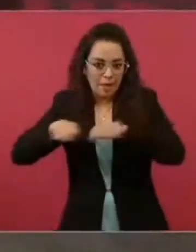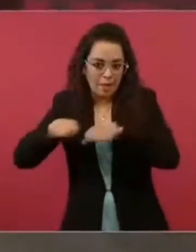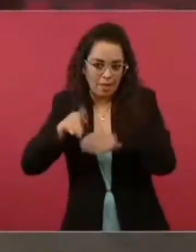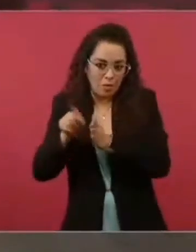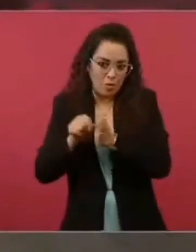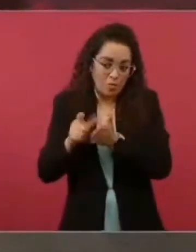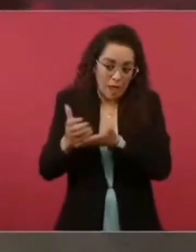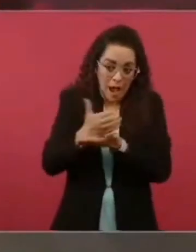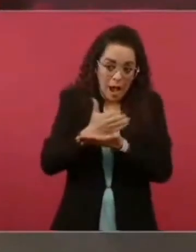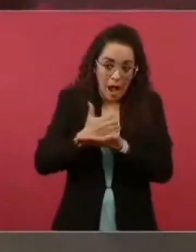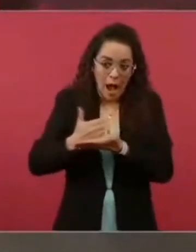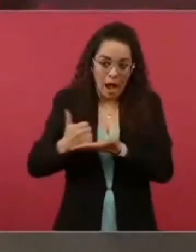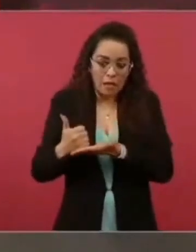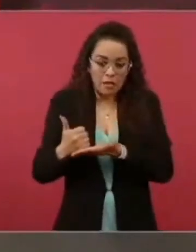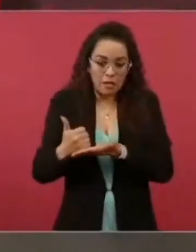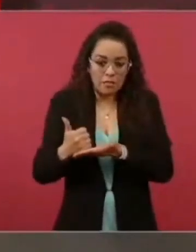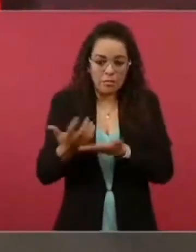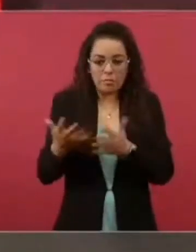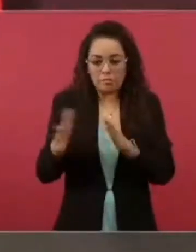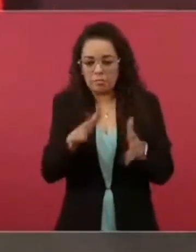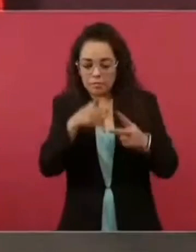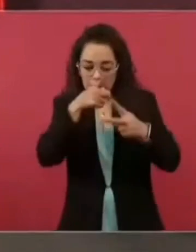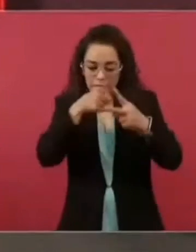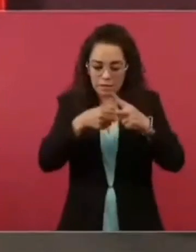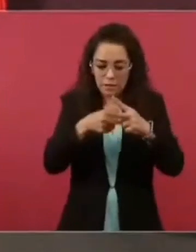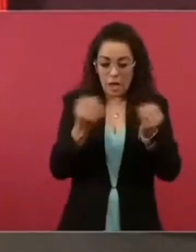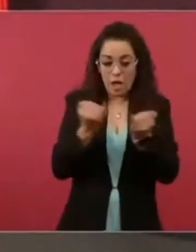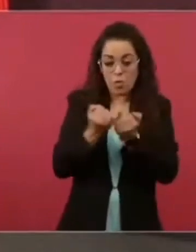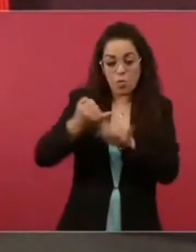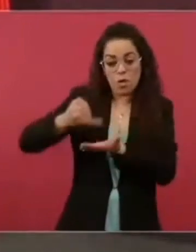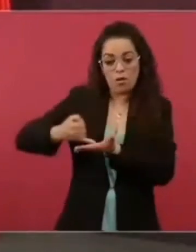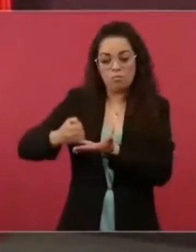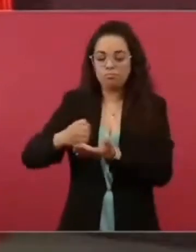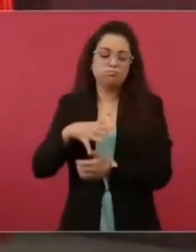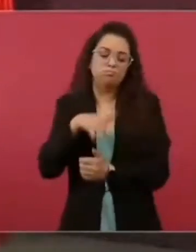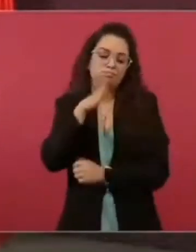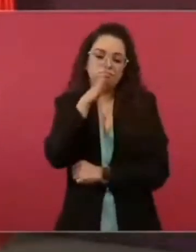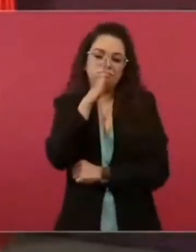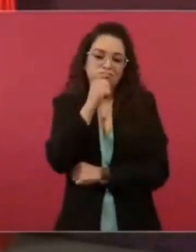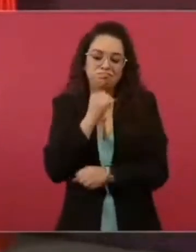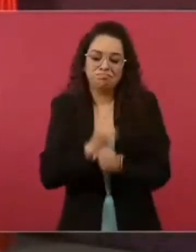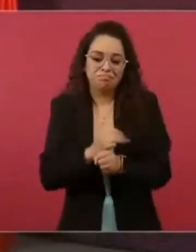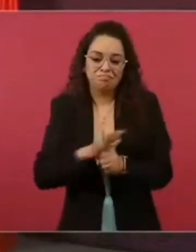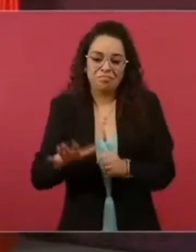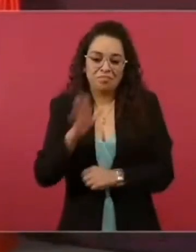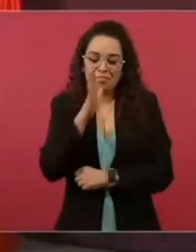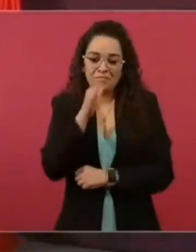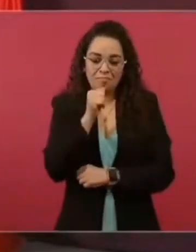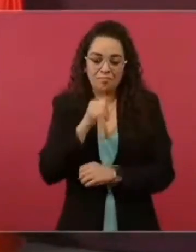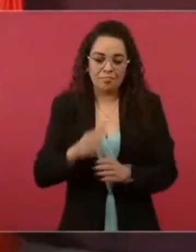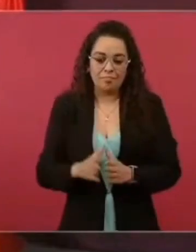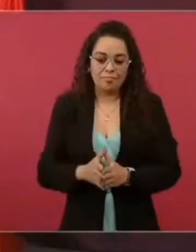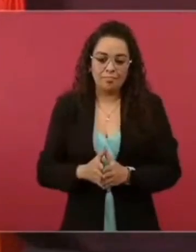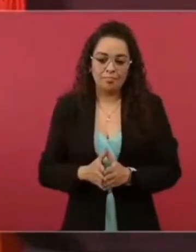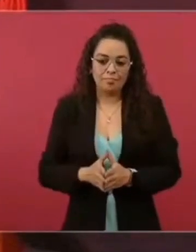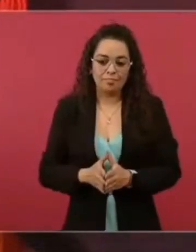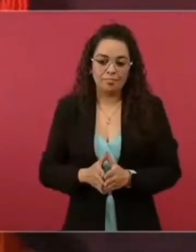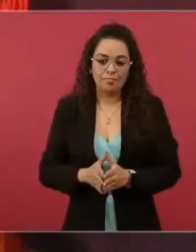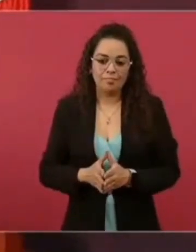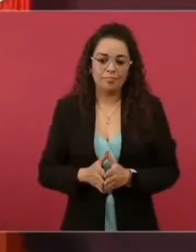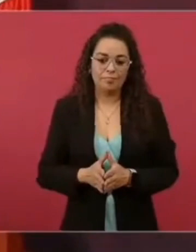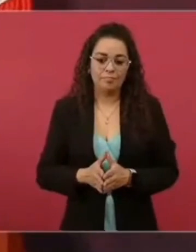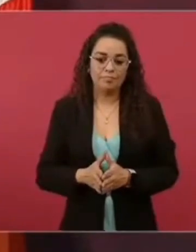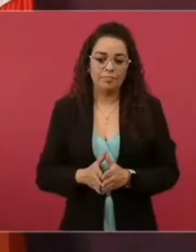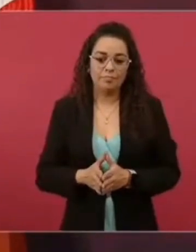Hubieron años cuando la mayoría de los medios se dedicaban a aplaudir, a quemar incienso